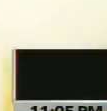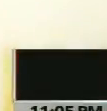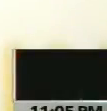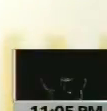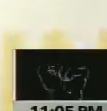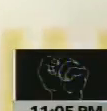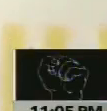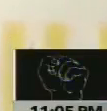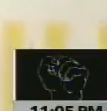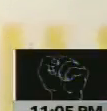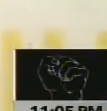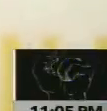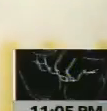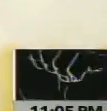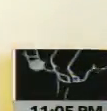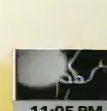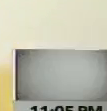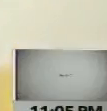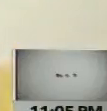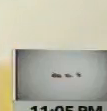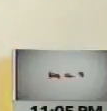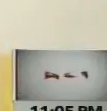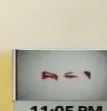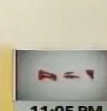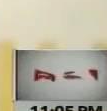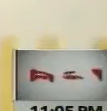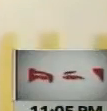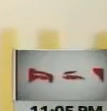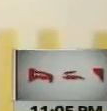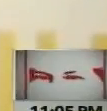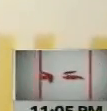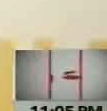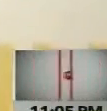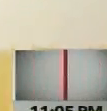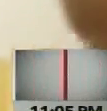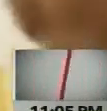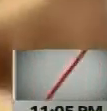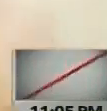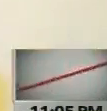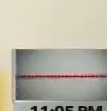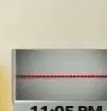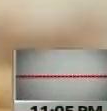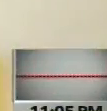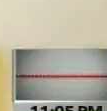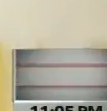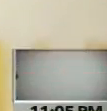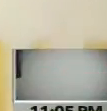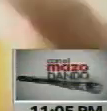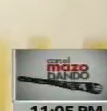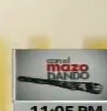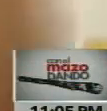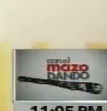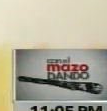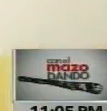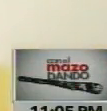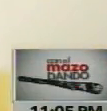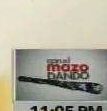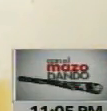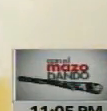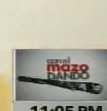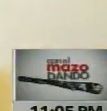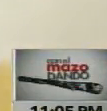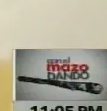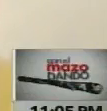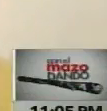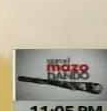están desde la comodidad empantuflados diciéndonos que nosotros los que estamos aquí luchando tenemos que hacer esto, esto